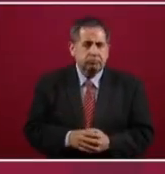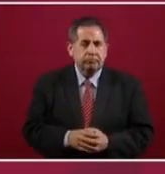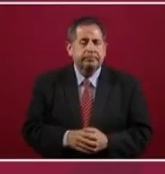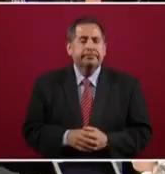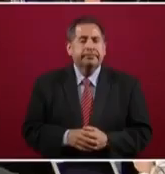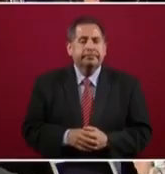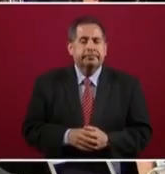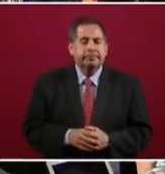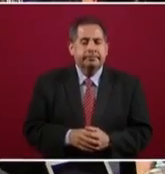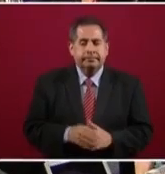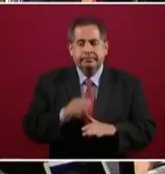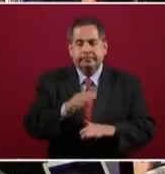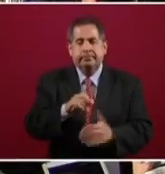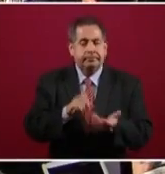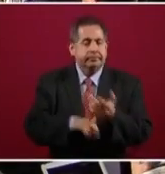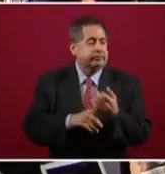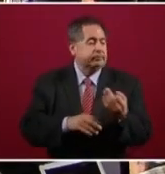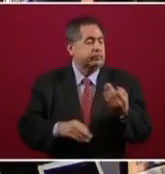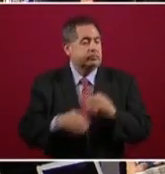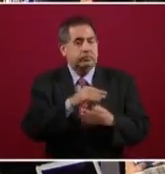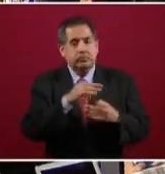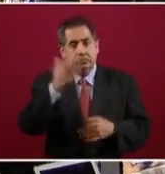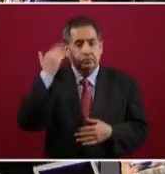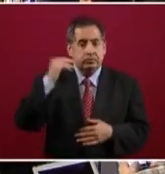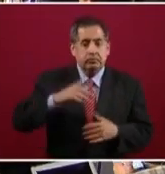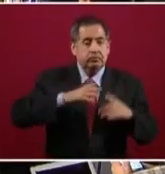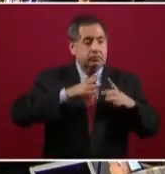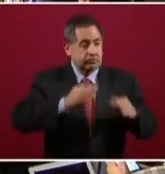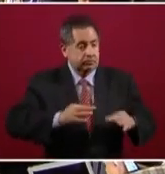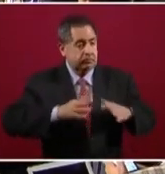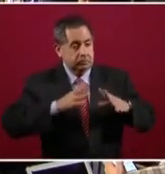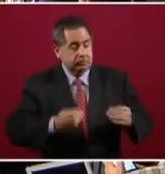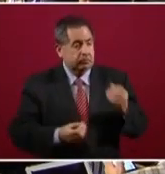sobre todo lo que crearon.